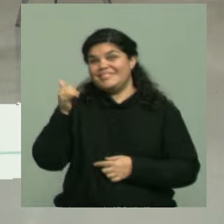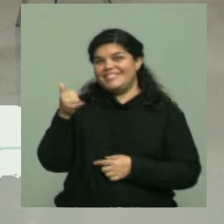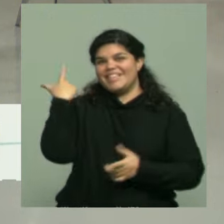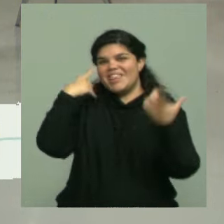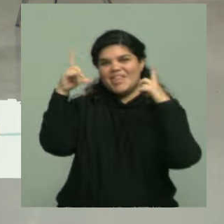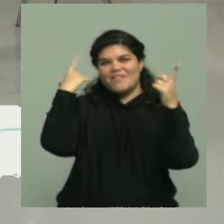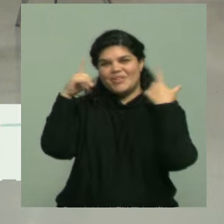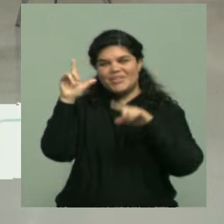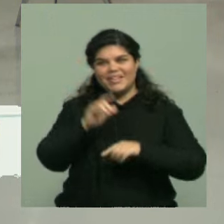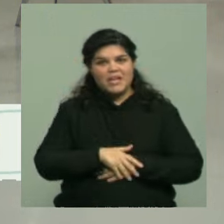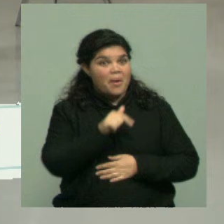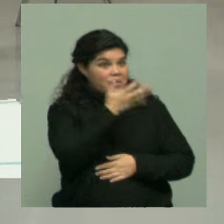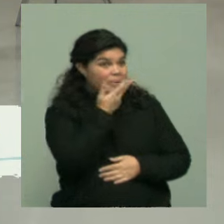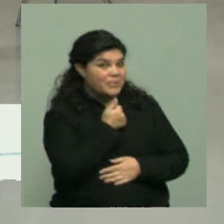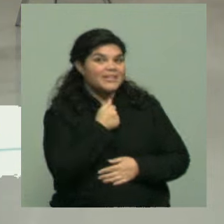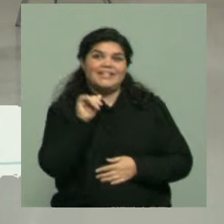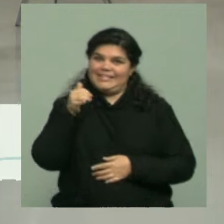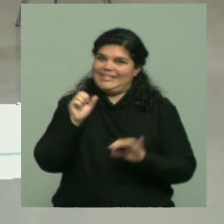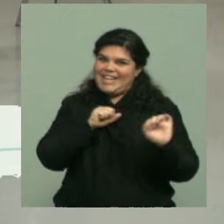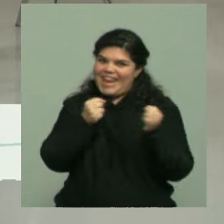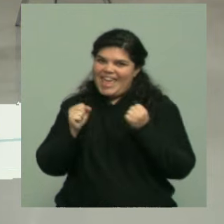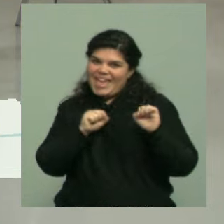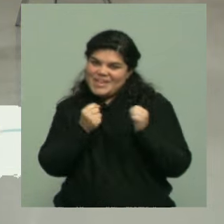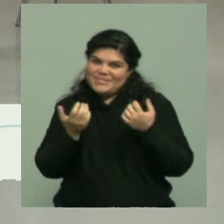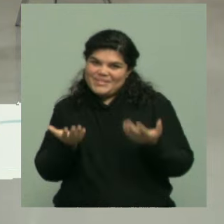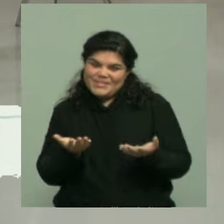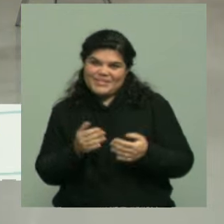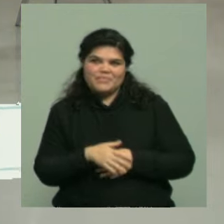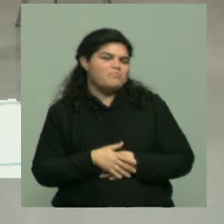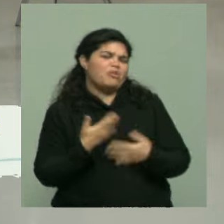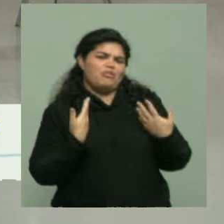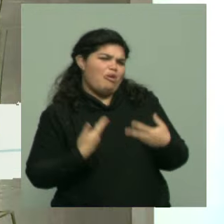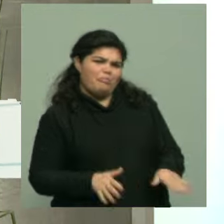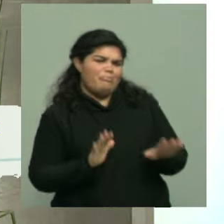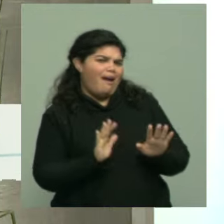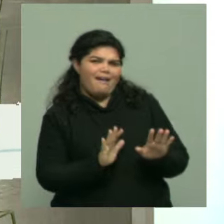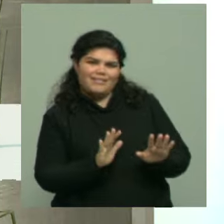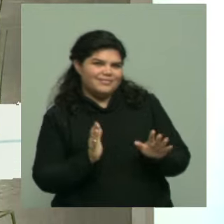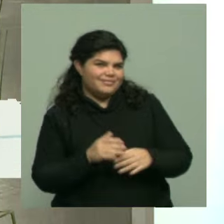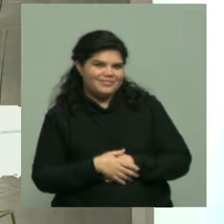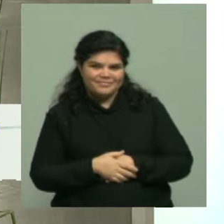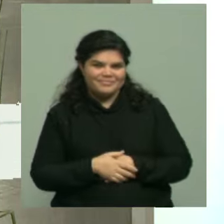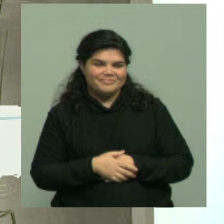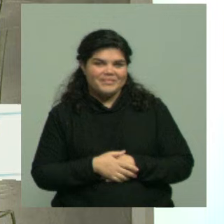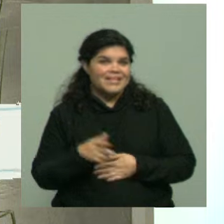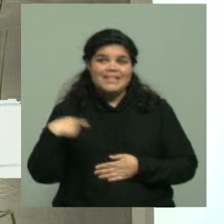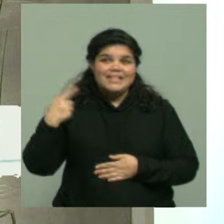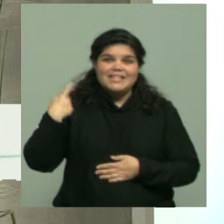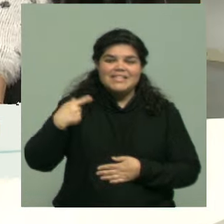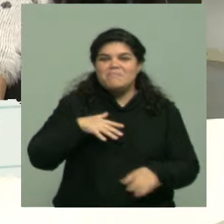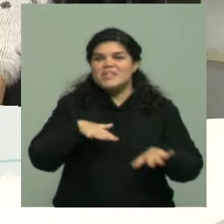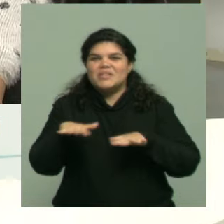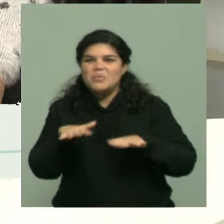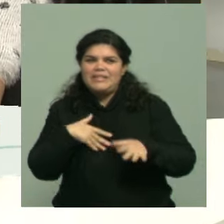gustó? Un poco nerviosa. No, bueno. Como todo actor. todos, mira, siempre hay situaciones en la vida que nos